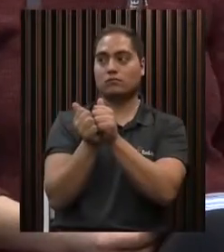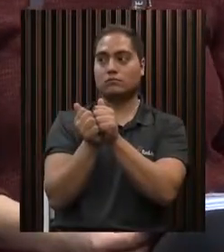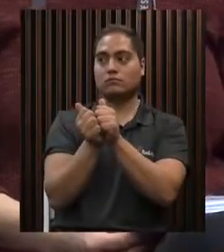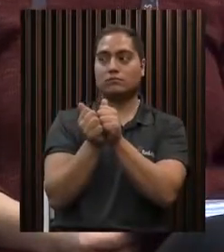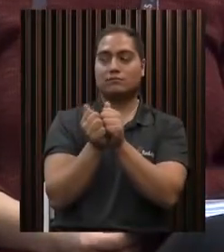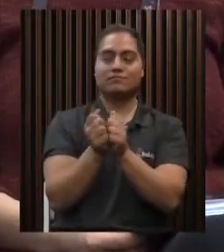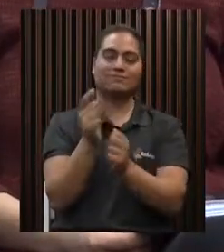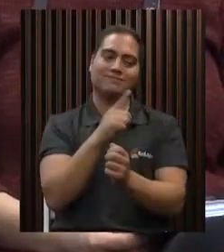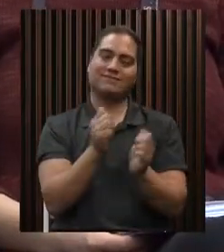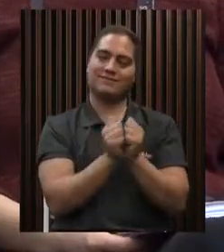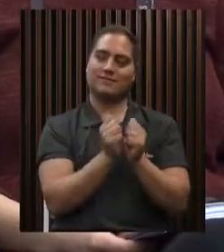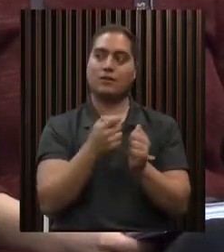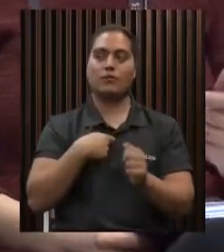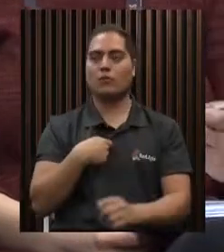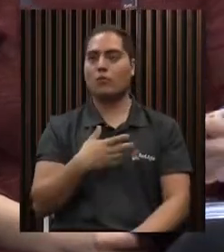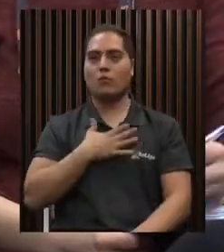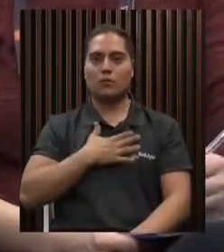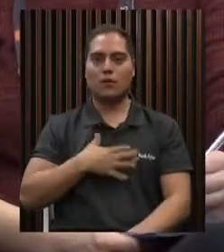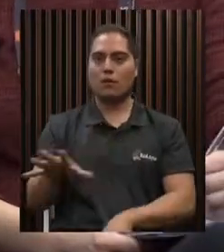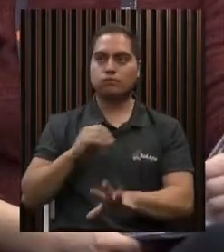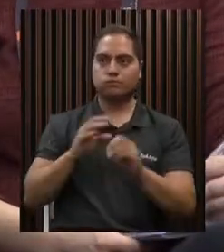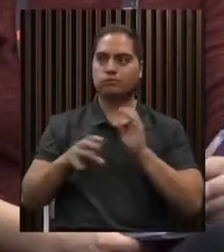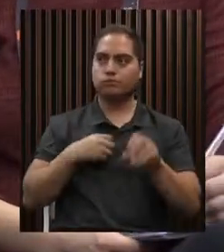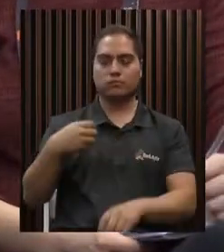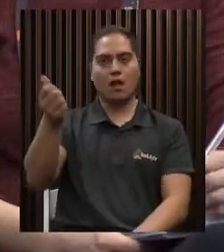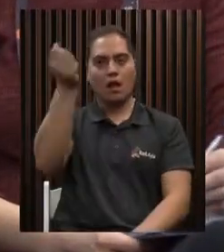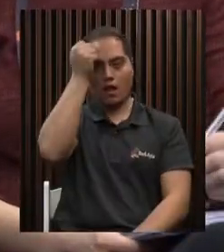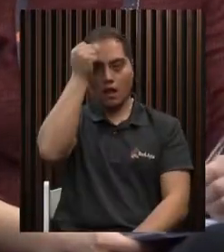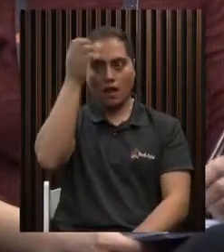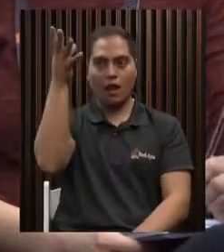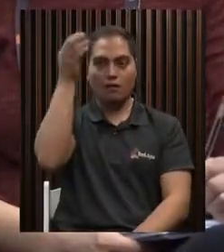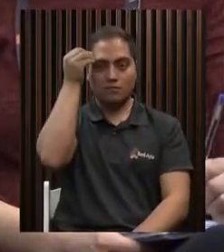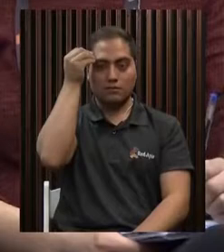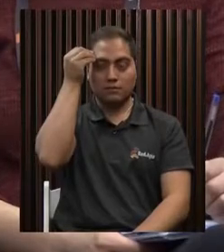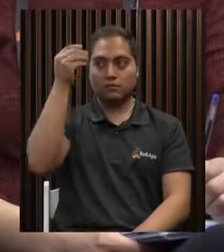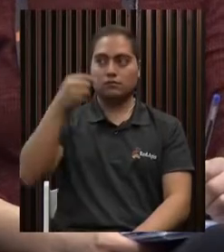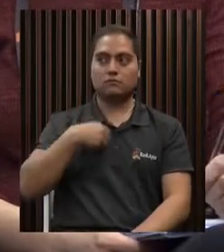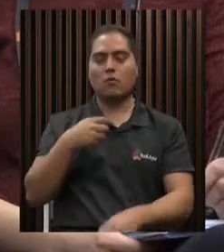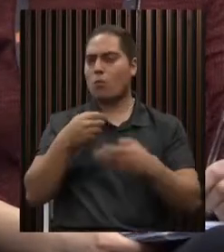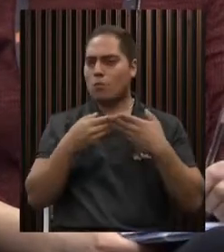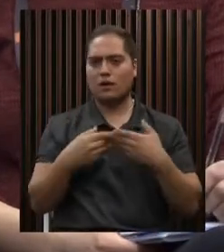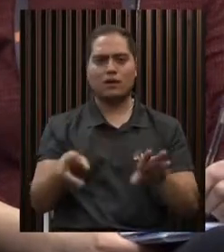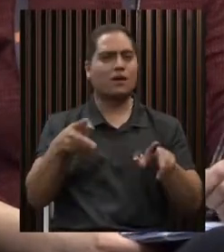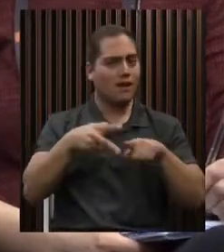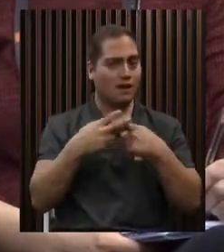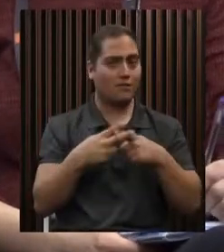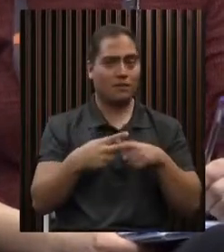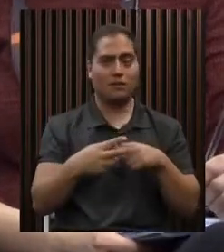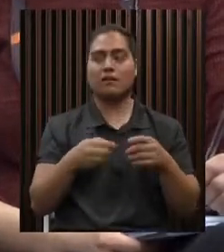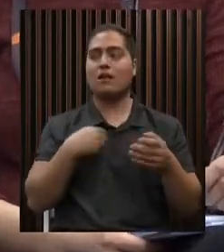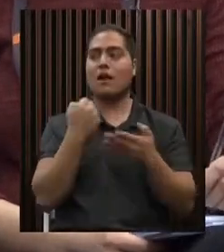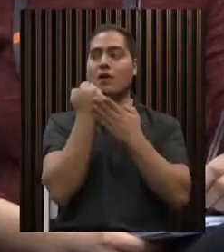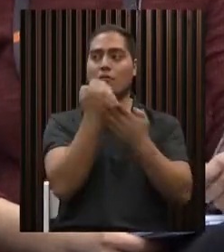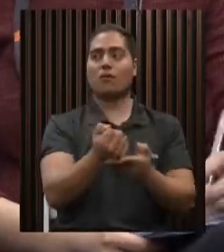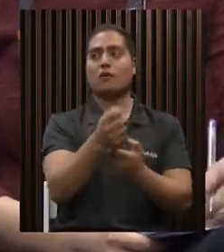Yo creo que cualquier herramienta que me sirva para las visitas guiadas, que es lo que hago acá.